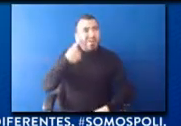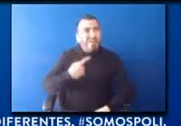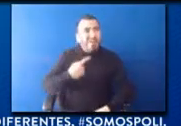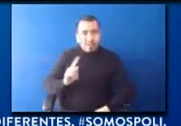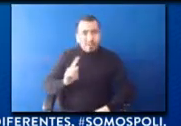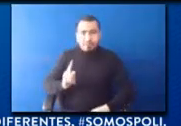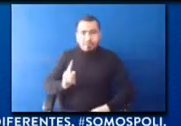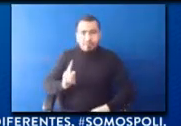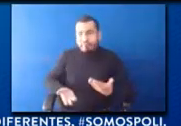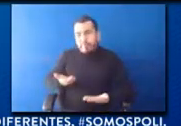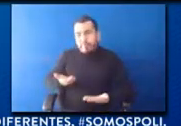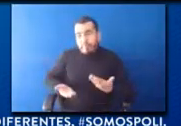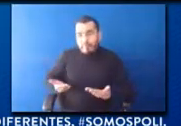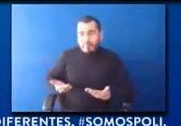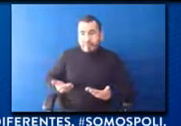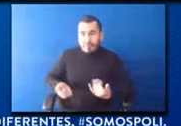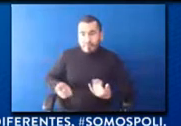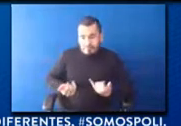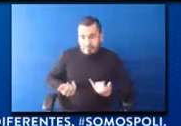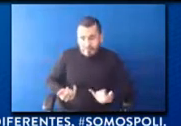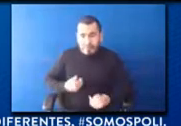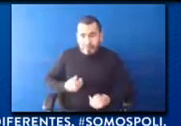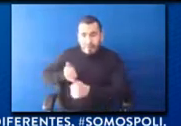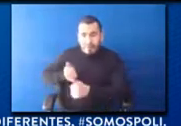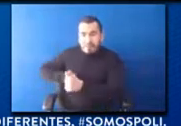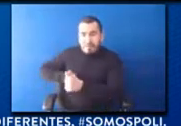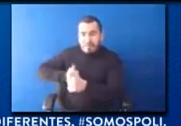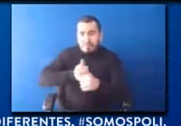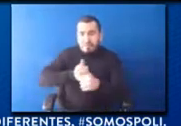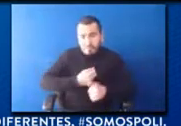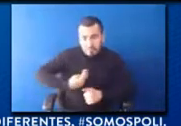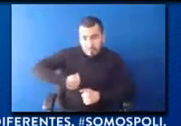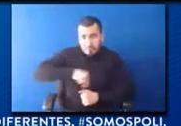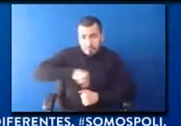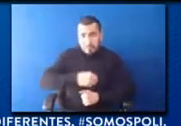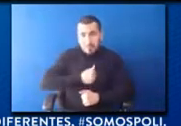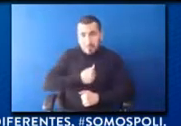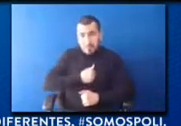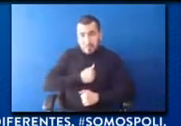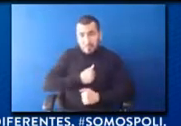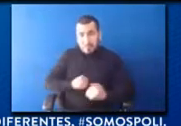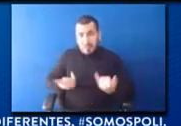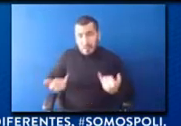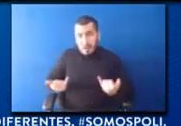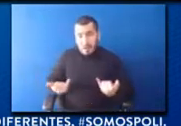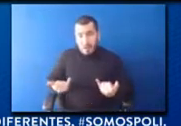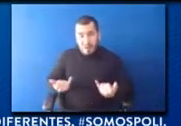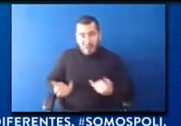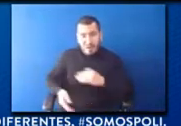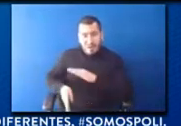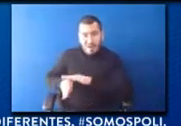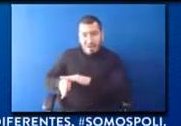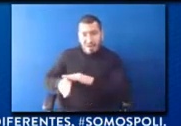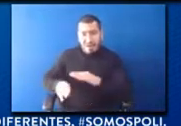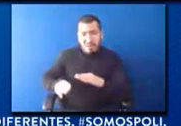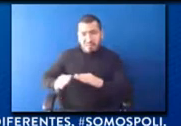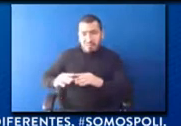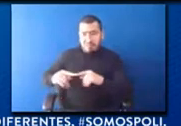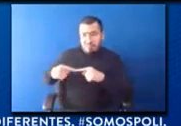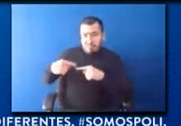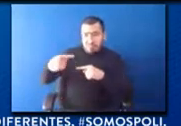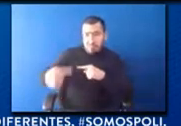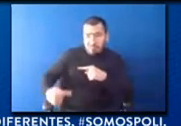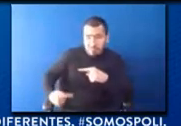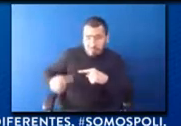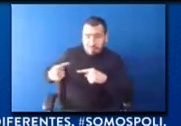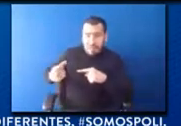de cada uno de nosotros. No podemos seguir en este momento en donde el ciclo económico empieza a cambiar y empezamos